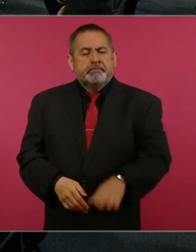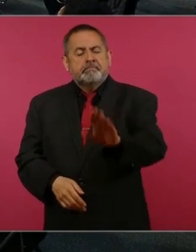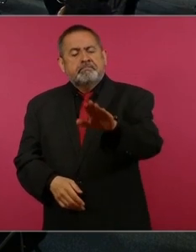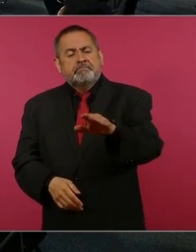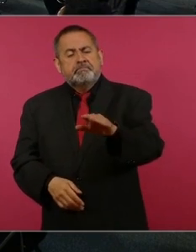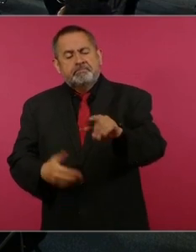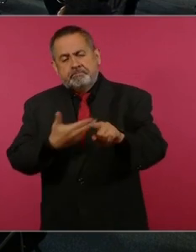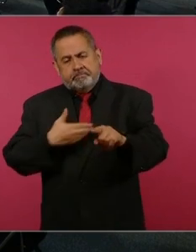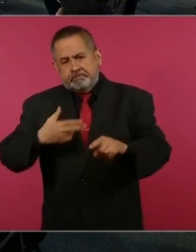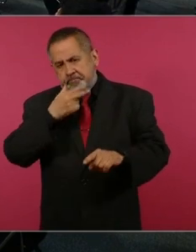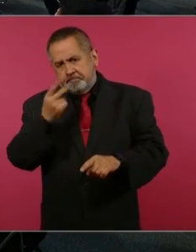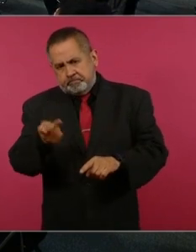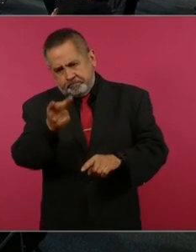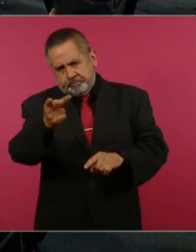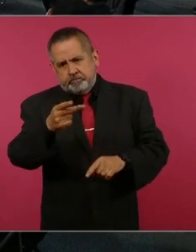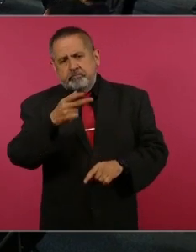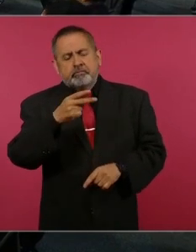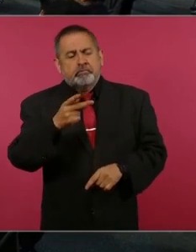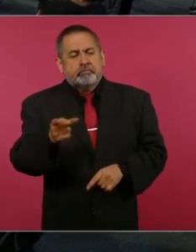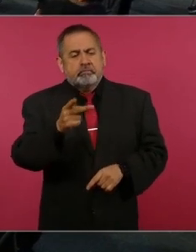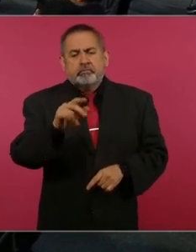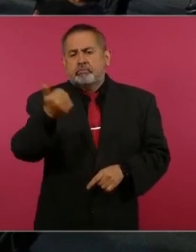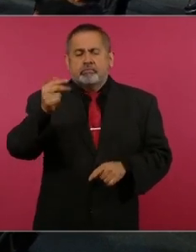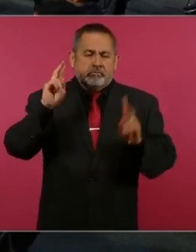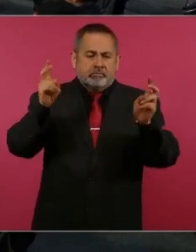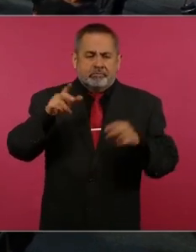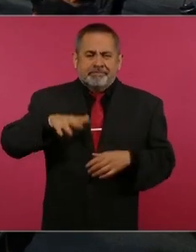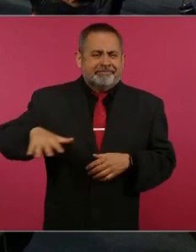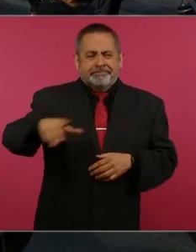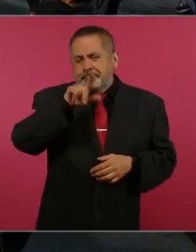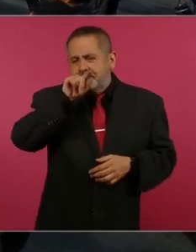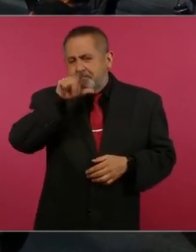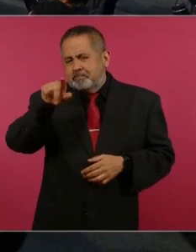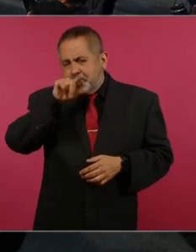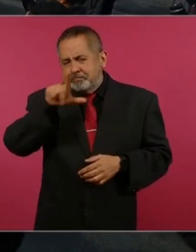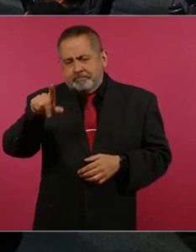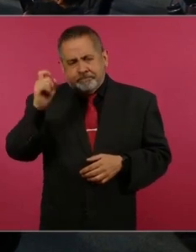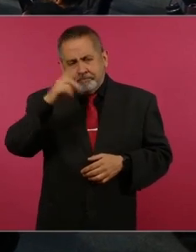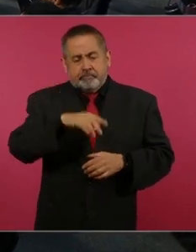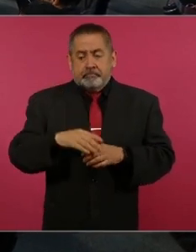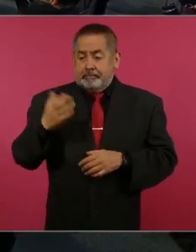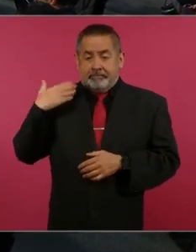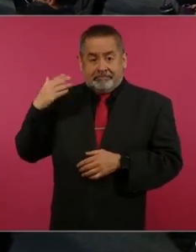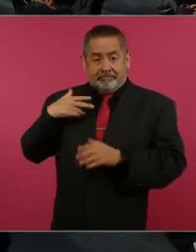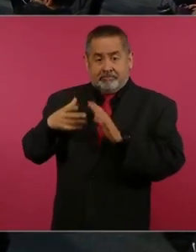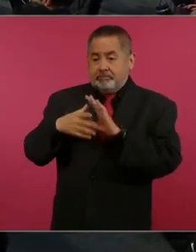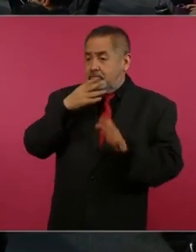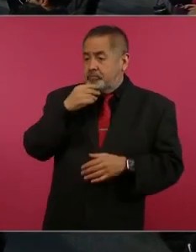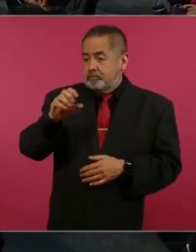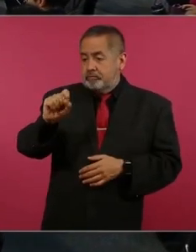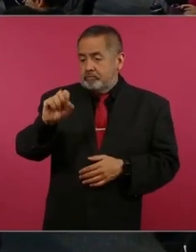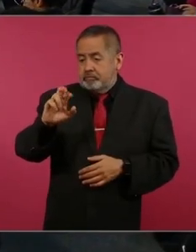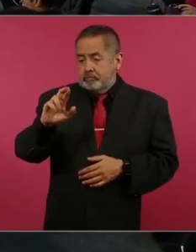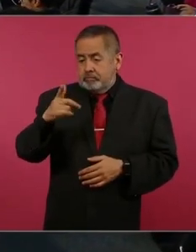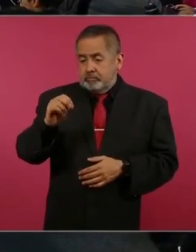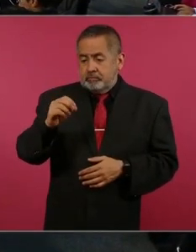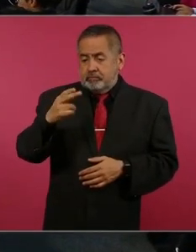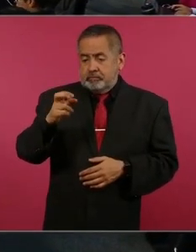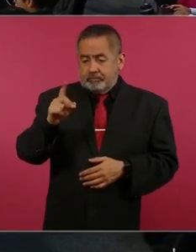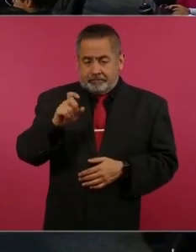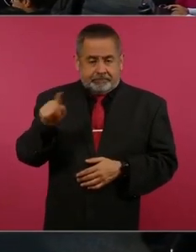tema es uno que le preocupa mucho a las y los jaliscienses. Hace unos días el periodista Sergio Hernández reveló en el portal de